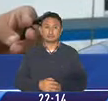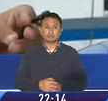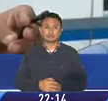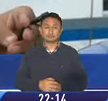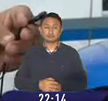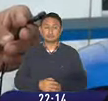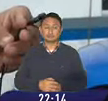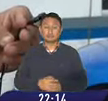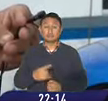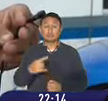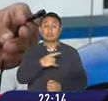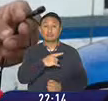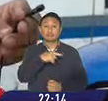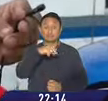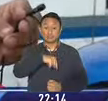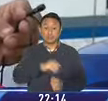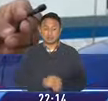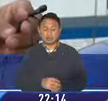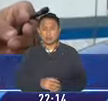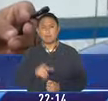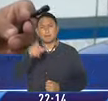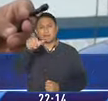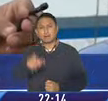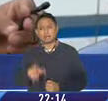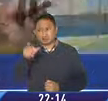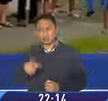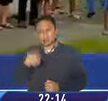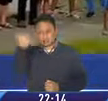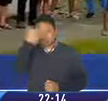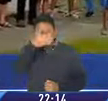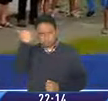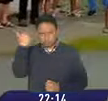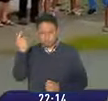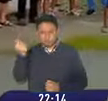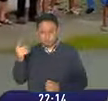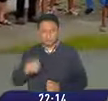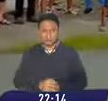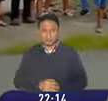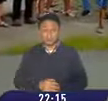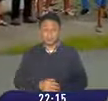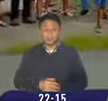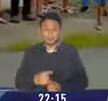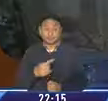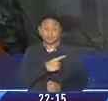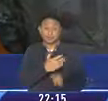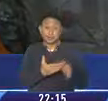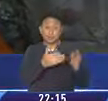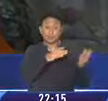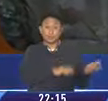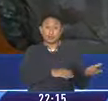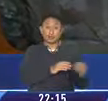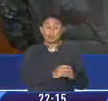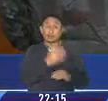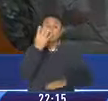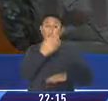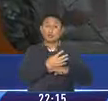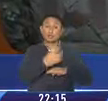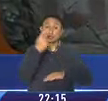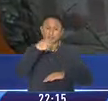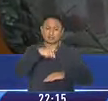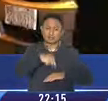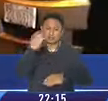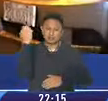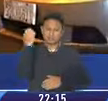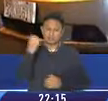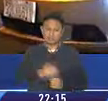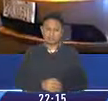Y a través de esa cuenta habían sido estafadas varias personas. Con este nuevo asesinato, en el cuarto día del estado de